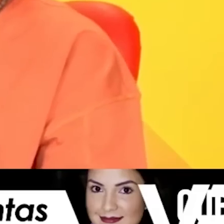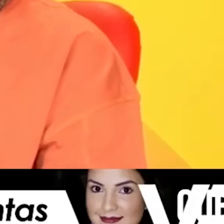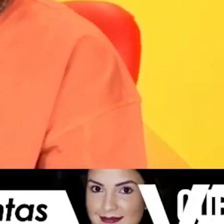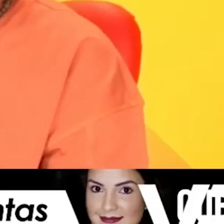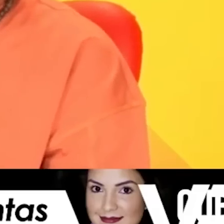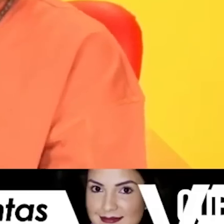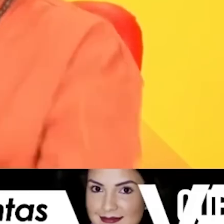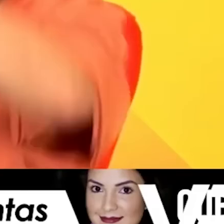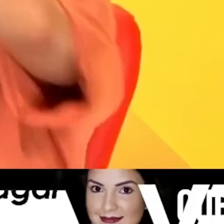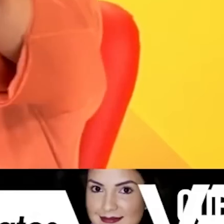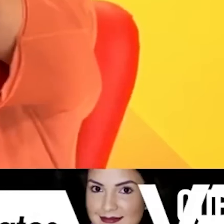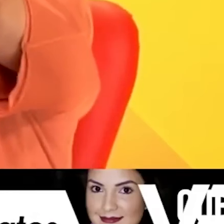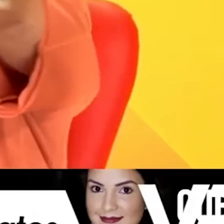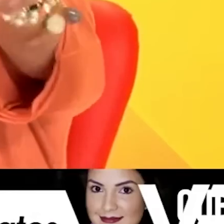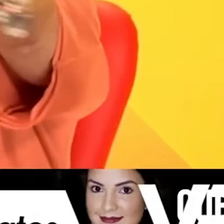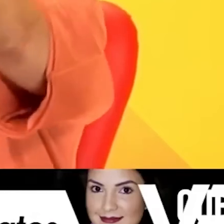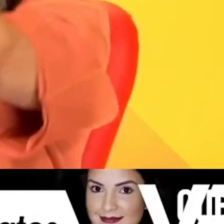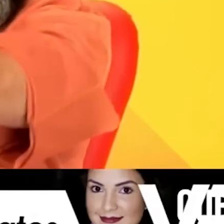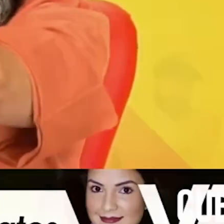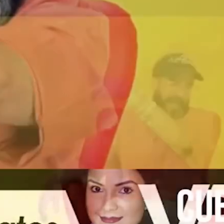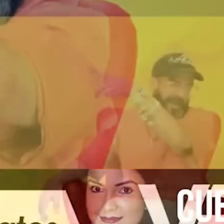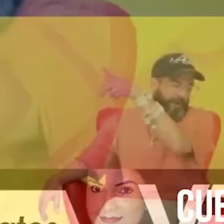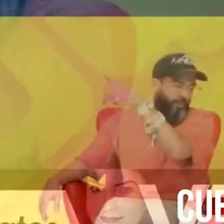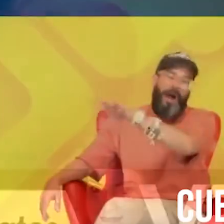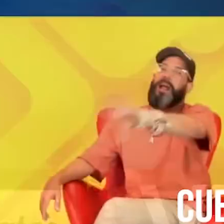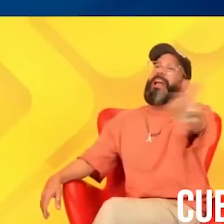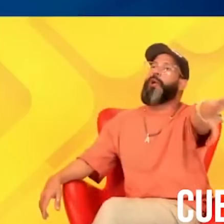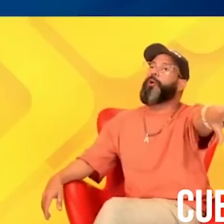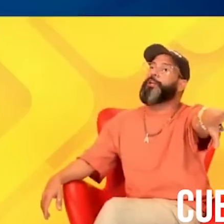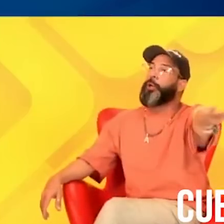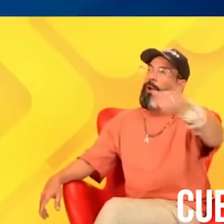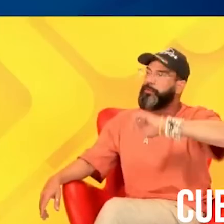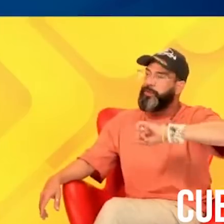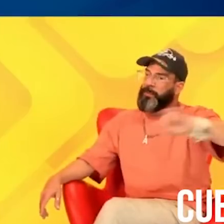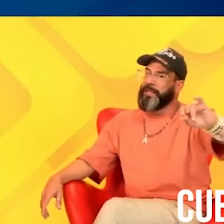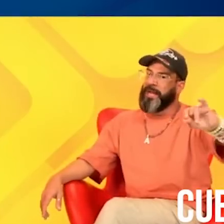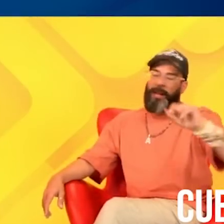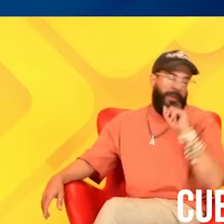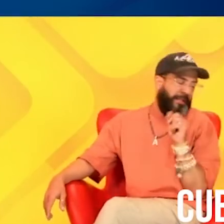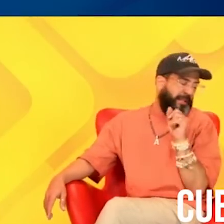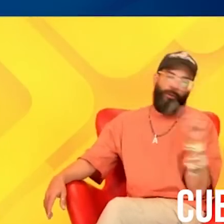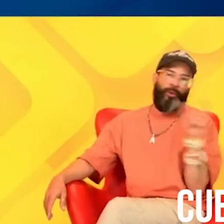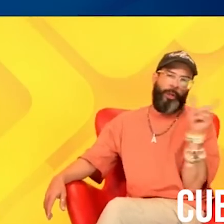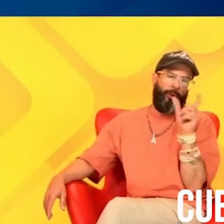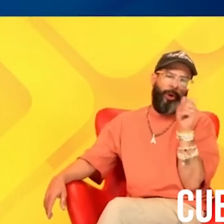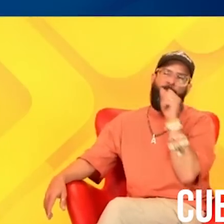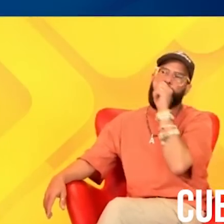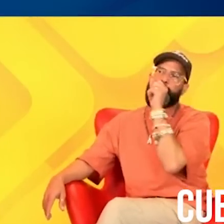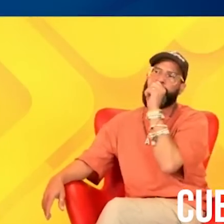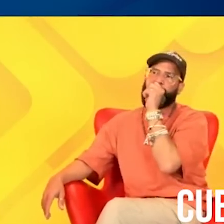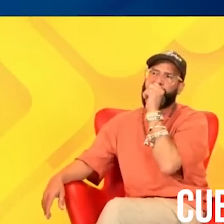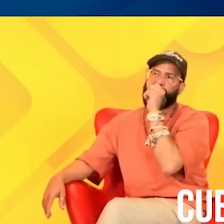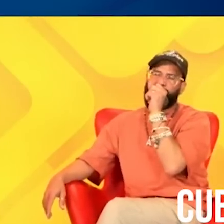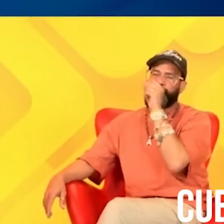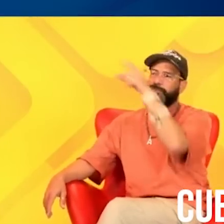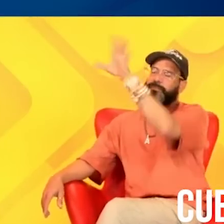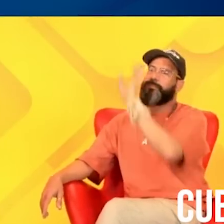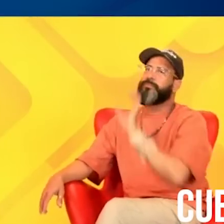El bloqueo. Esto fue lo que posteó la embajada cubana, que lo quitó inmediatamente. No duró mucho.